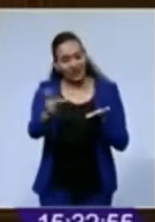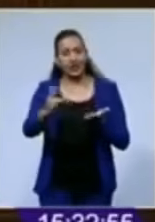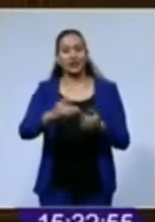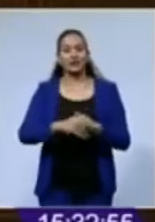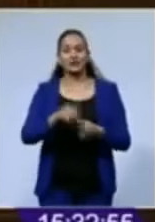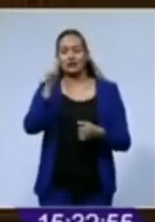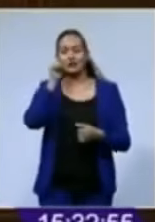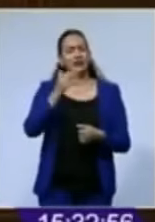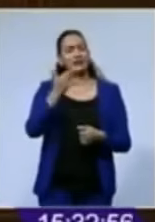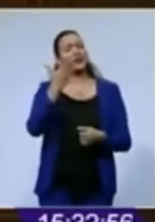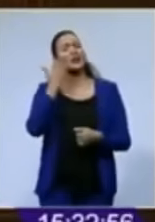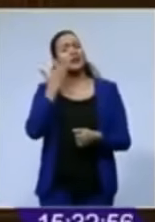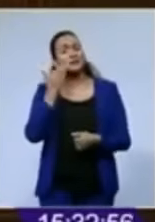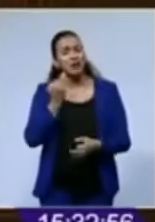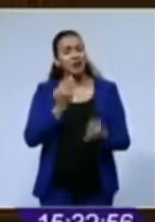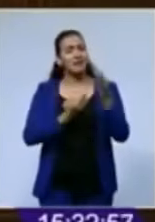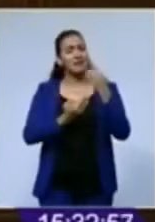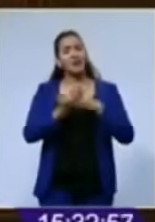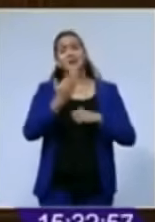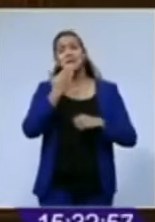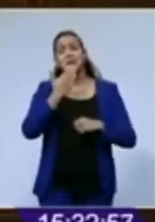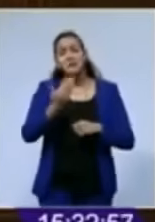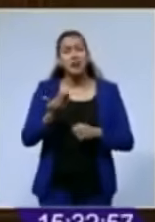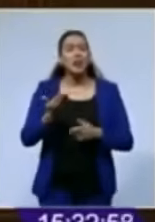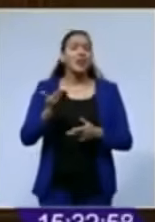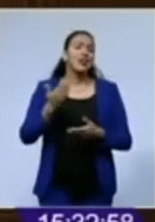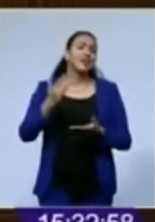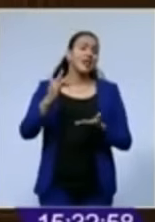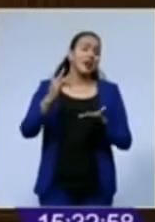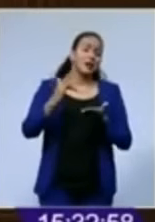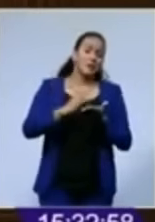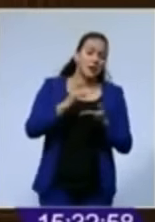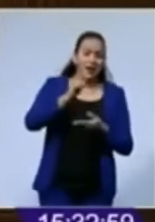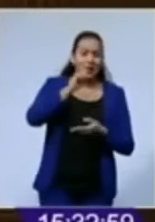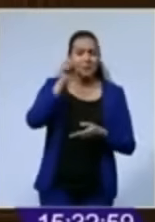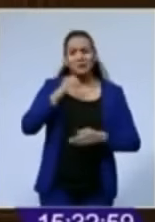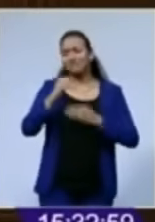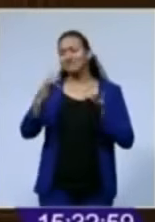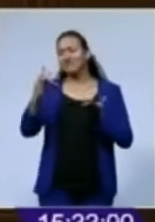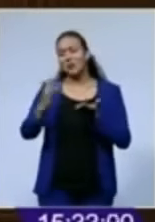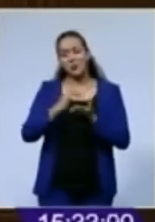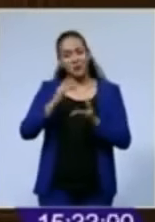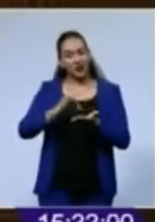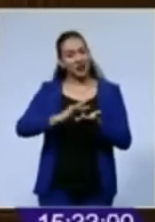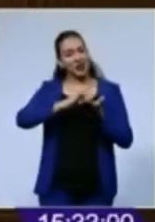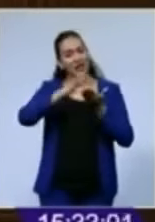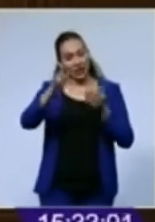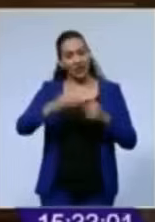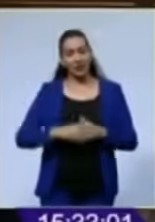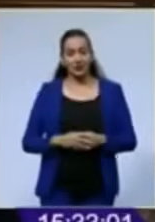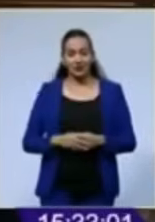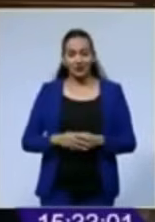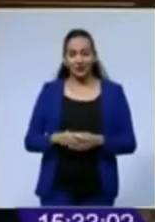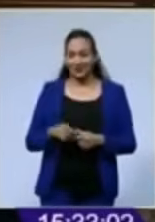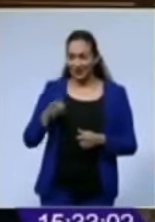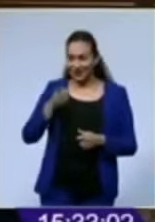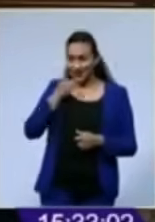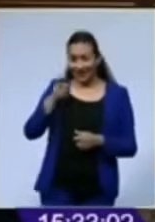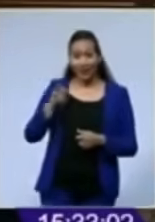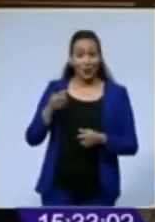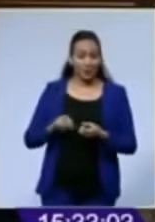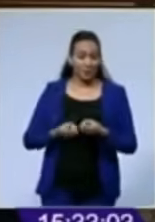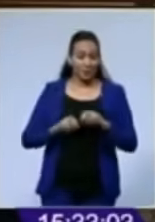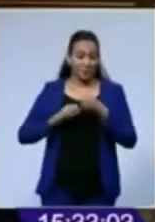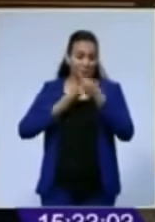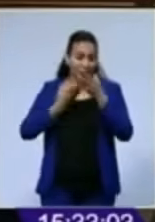de una familia humilde su abuela era maya en Yucatán y su abuelo era un conductor de vías en la Ciudad de México por lo que